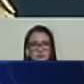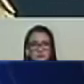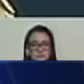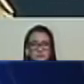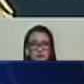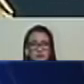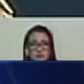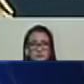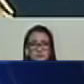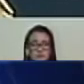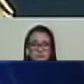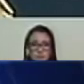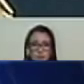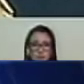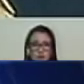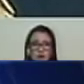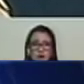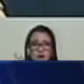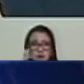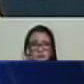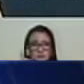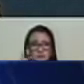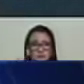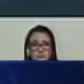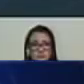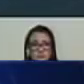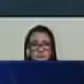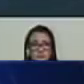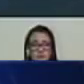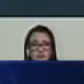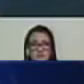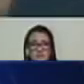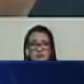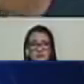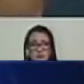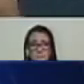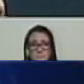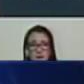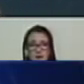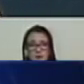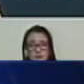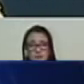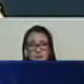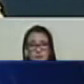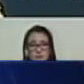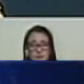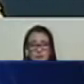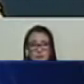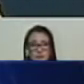Falcón está pidiendo entregar el país al Fondo Monetario Internacional, cosa que en efecto era su propuesta.